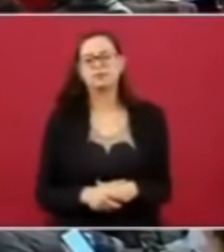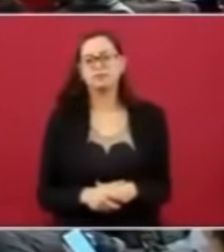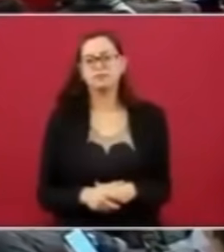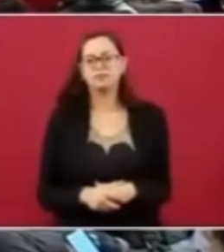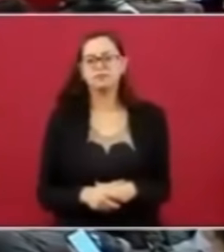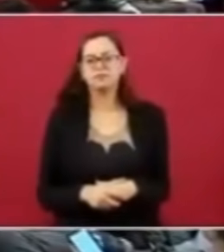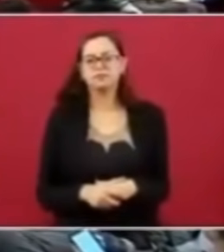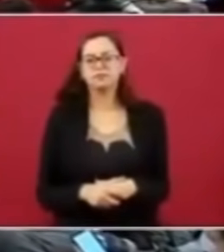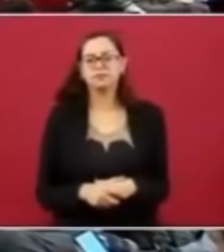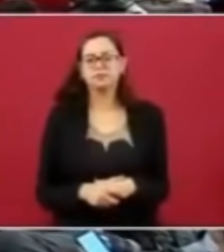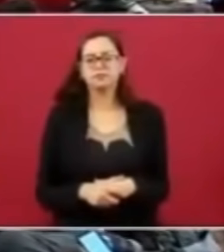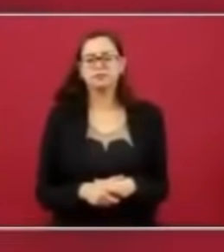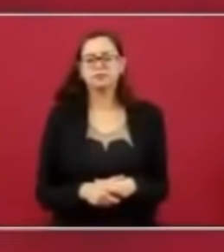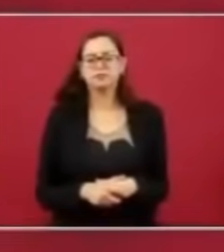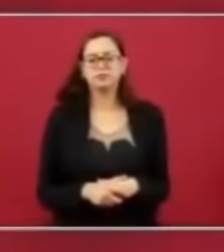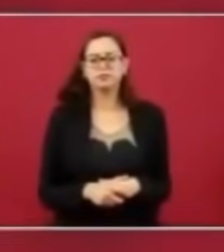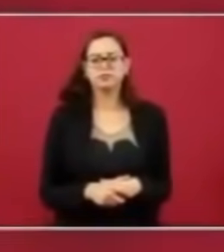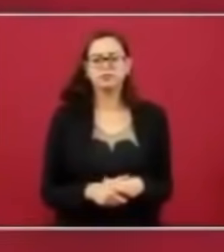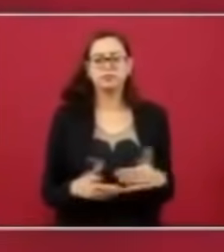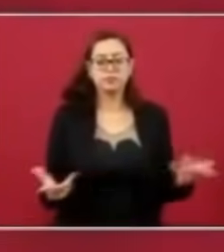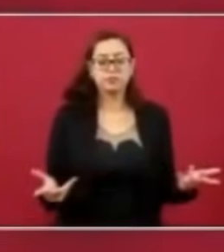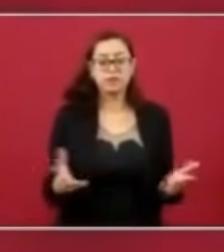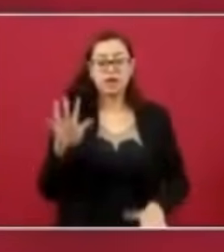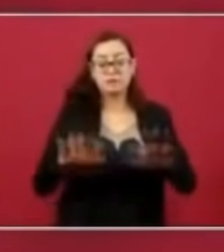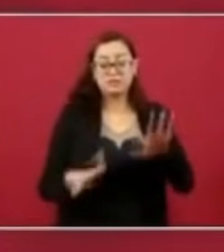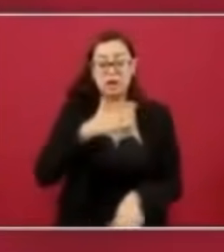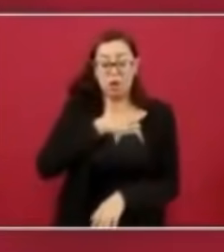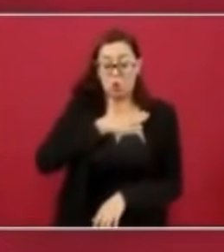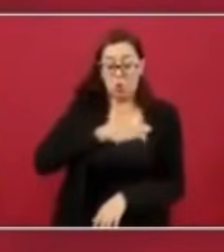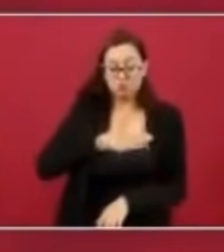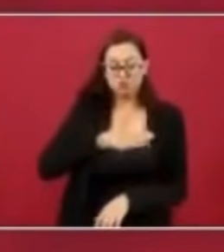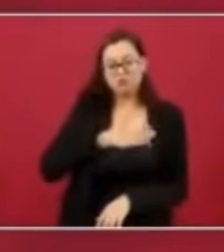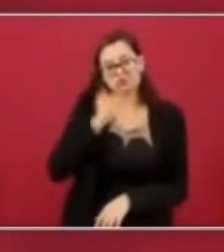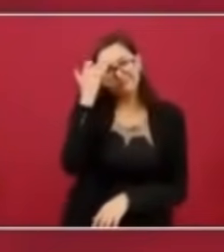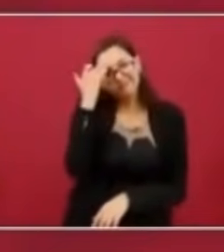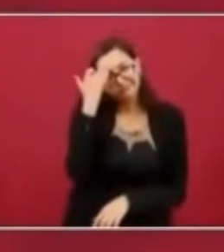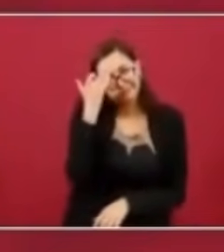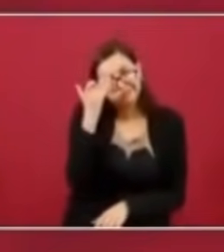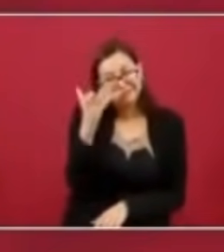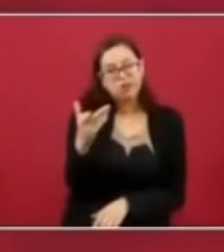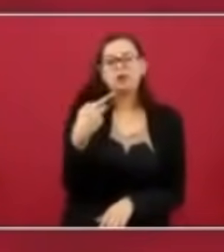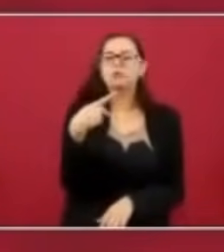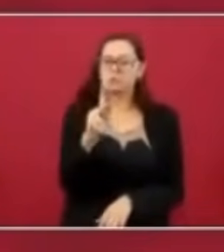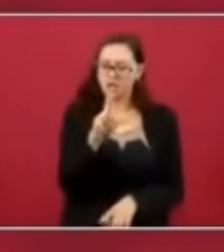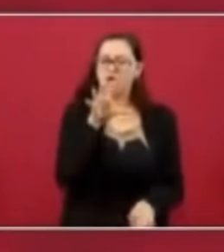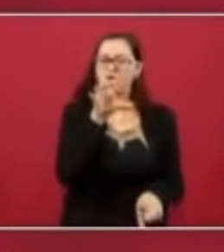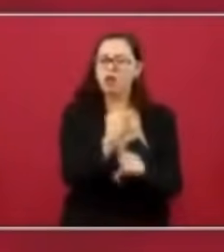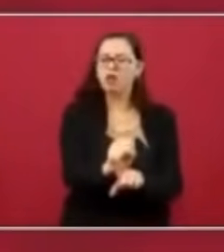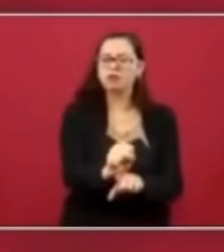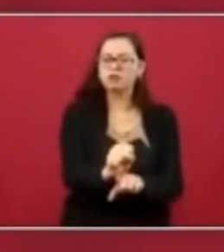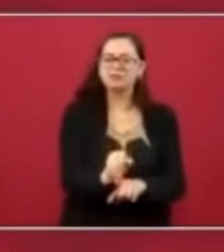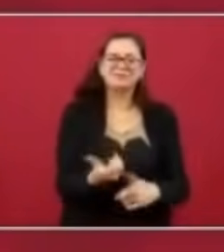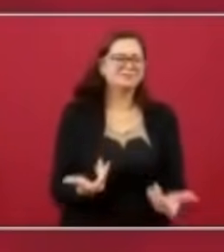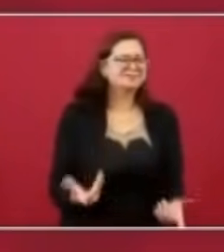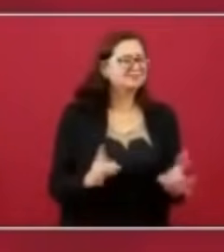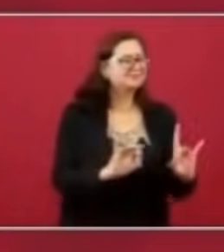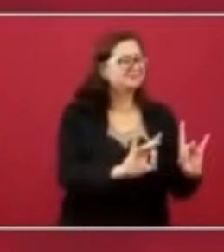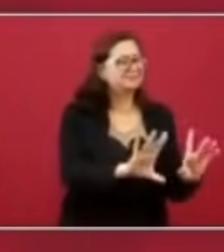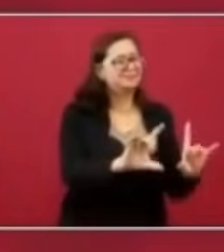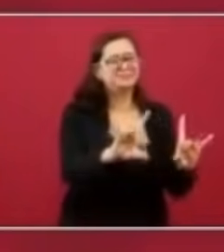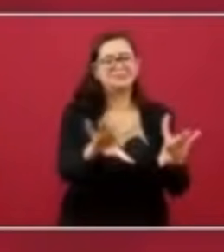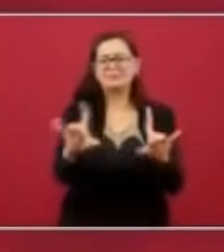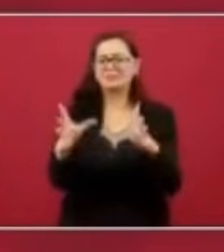La justicia tarda, pero llega. O sea, hay muchos asuntos que